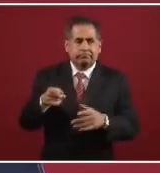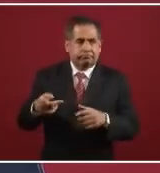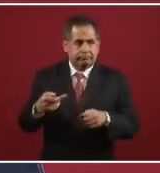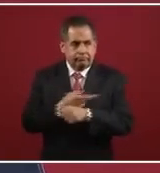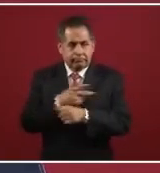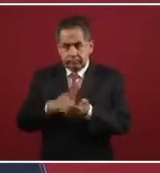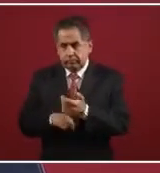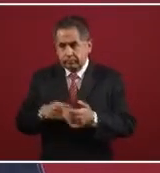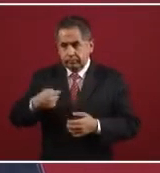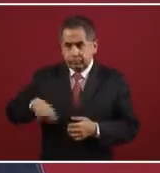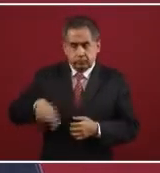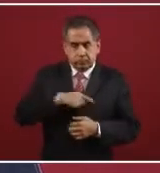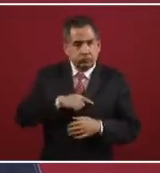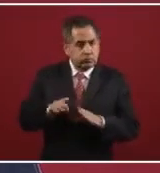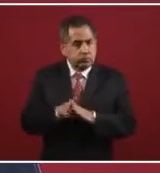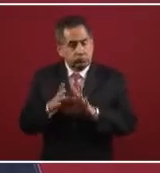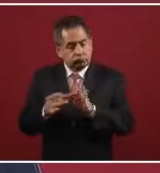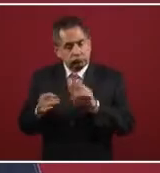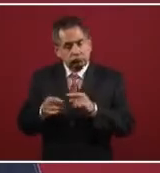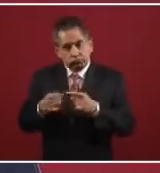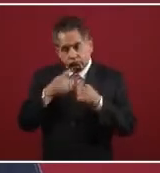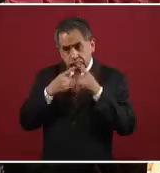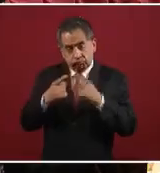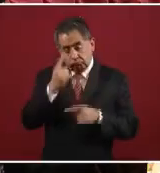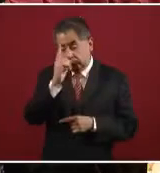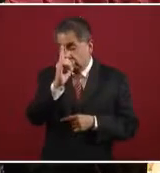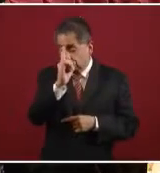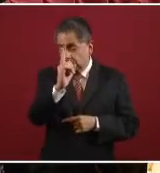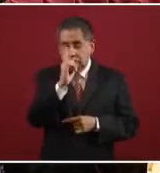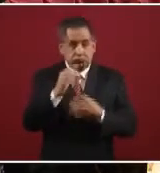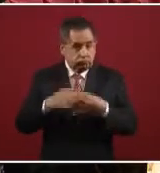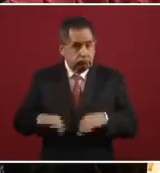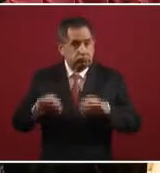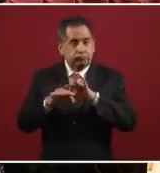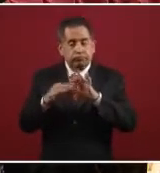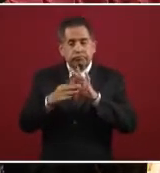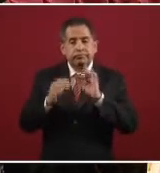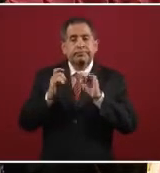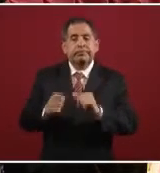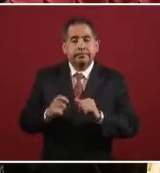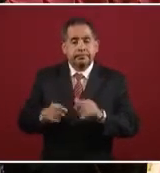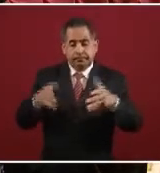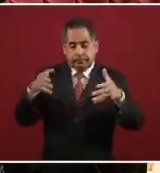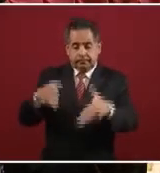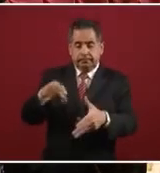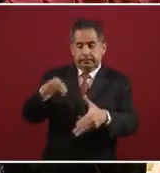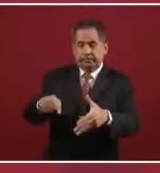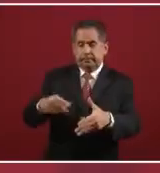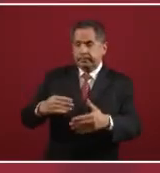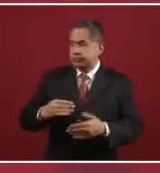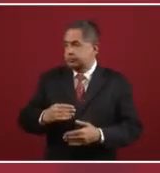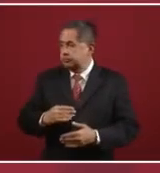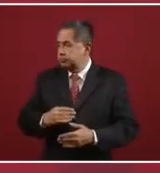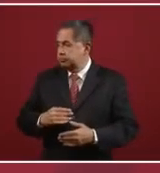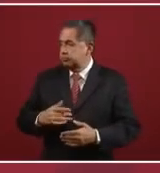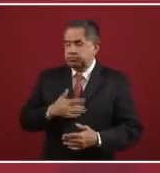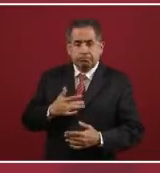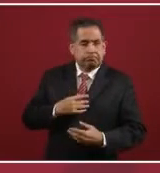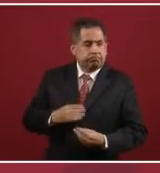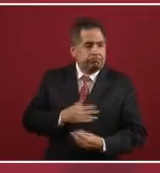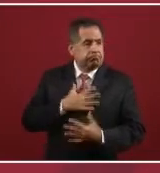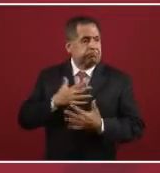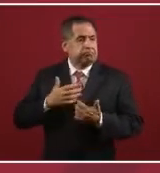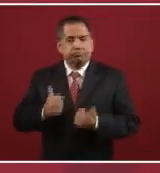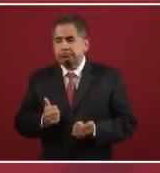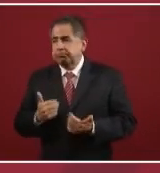Para nosotros es muy importante el que haya bienestar, que